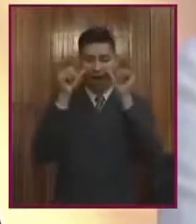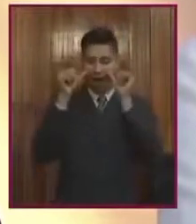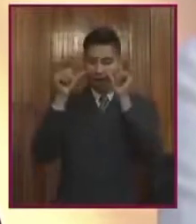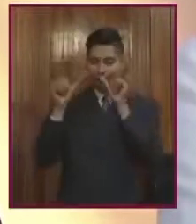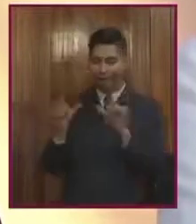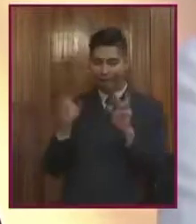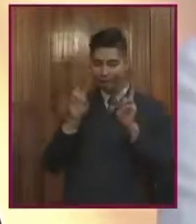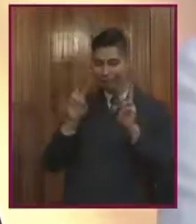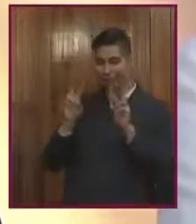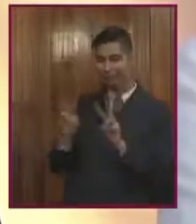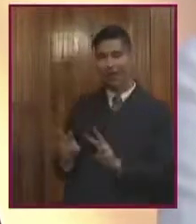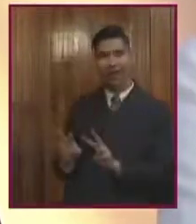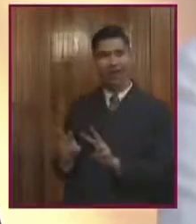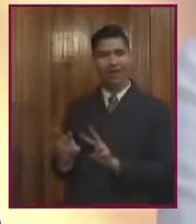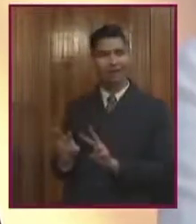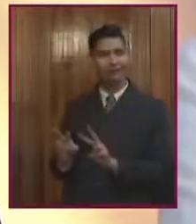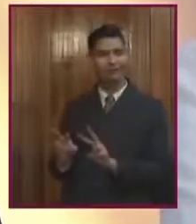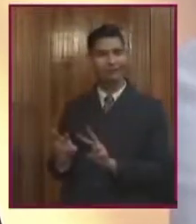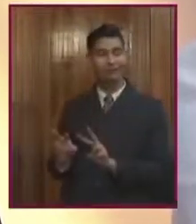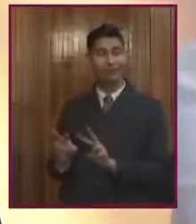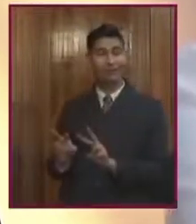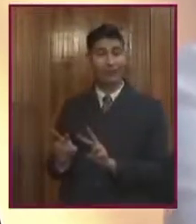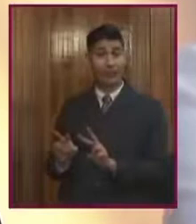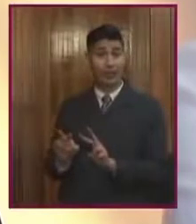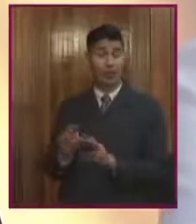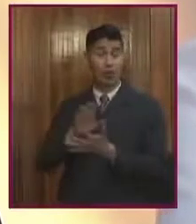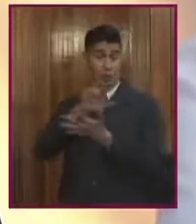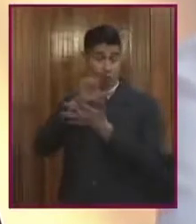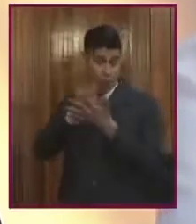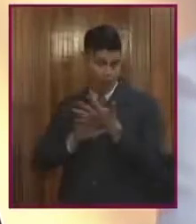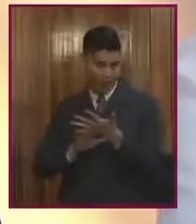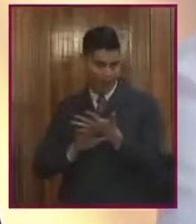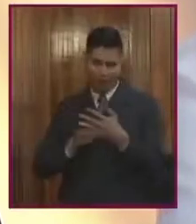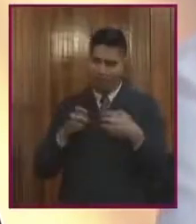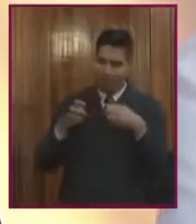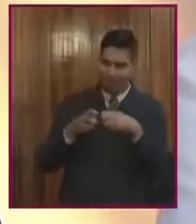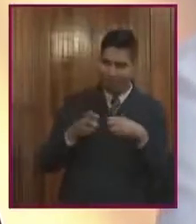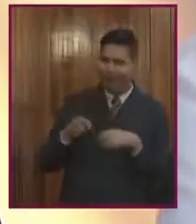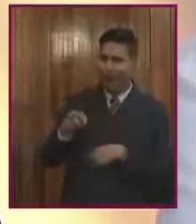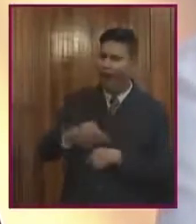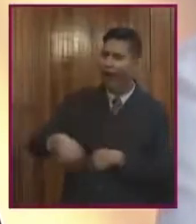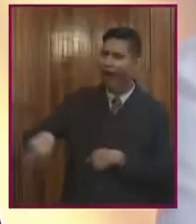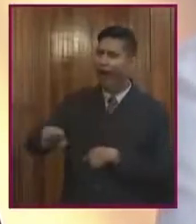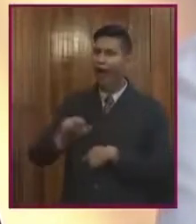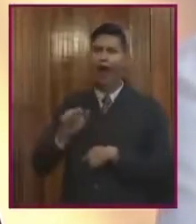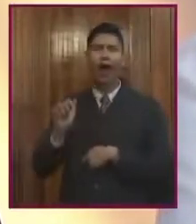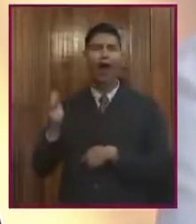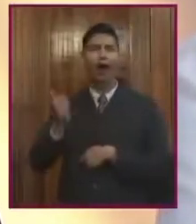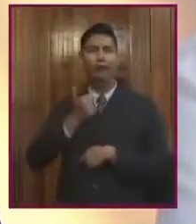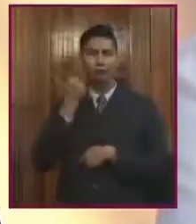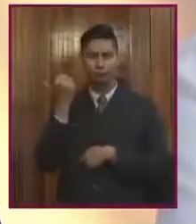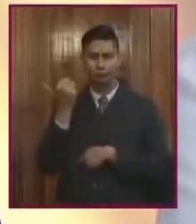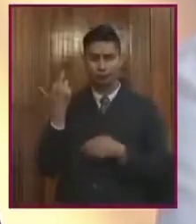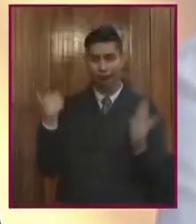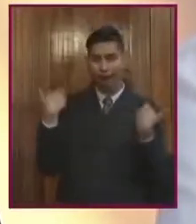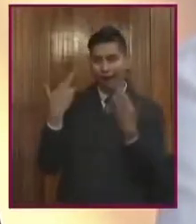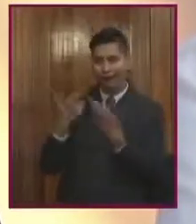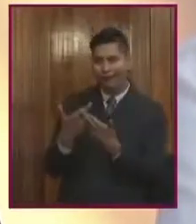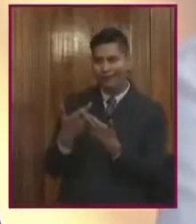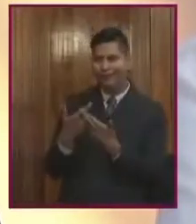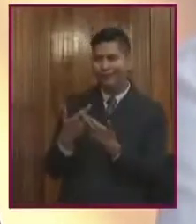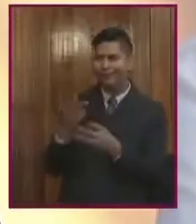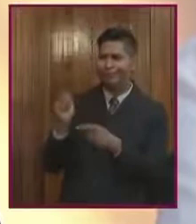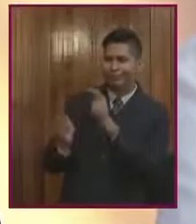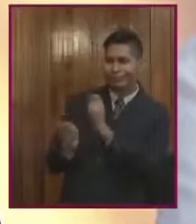cierta ansiedad y con cierta humildad a ver lo que los compañeros docentes nos están diciendo